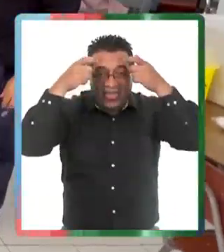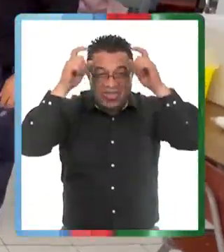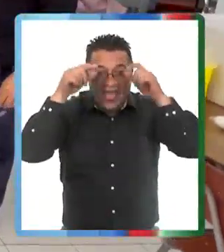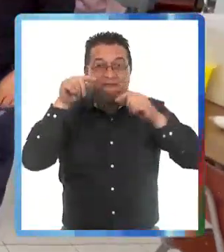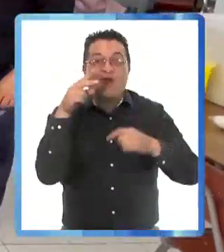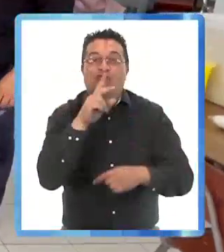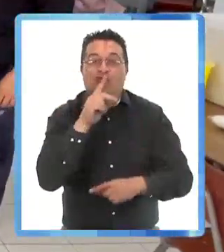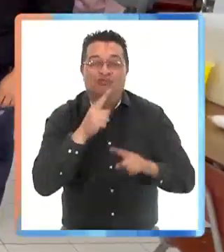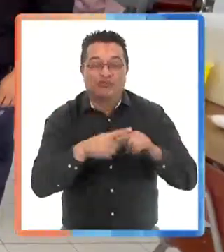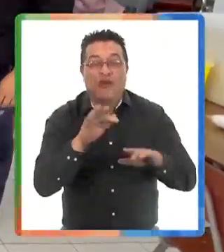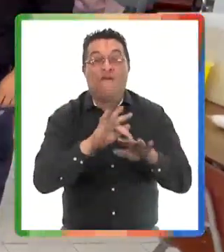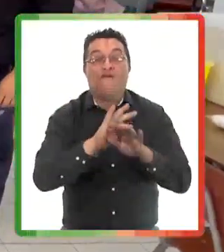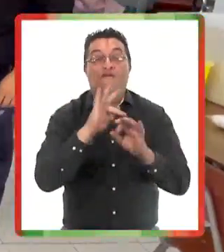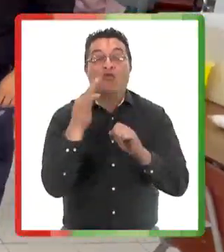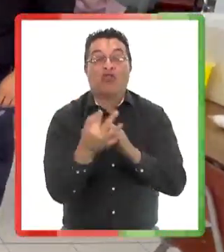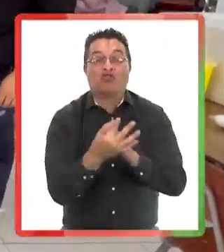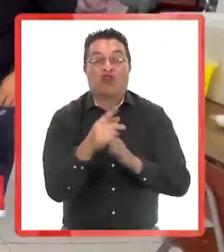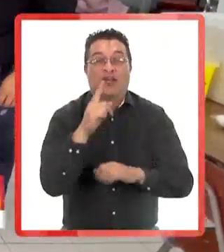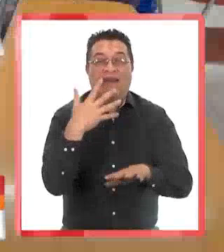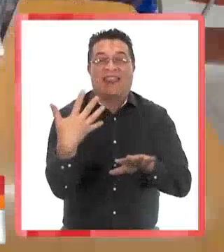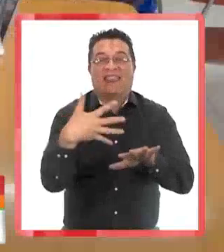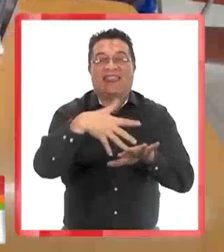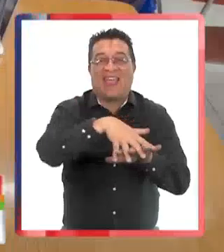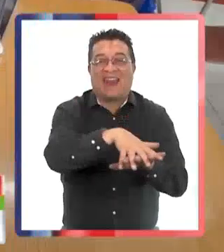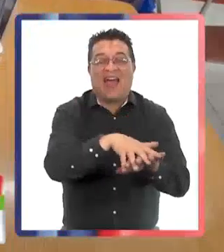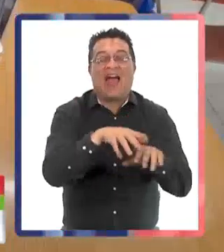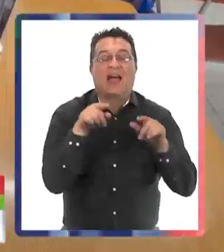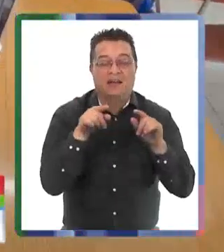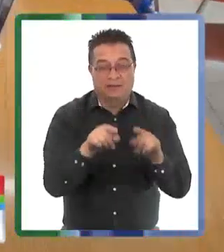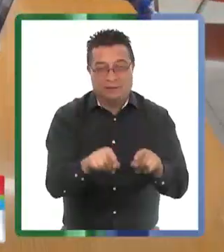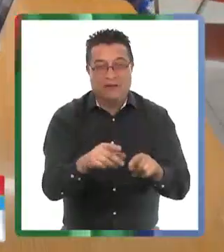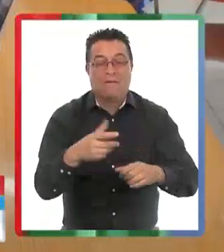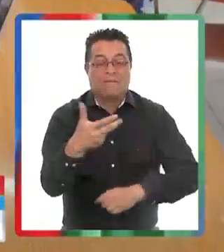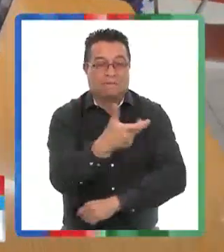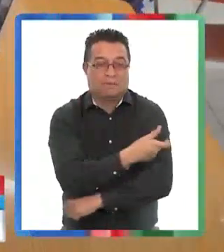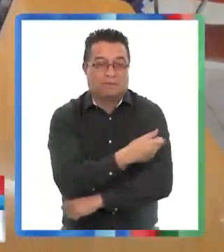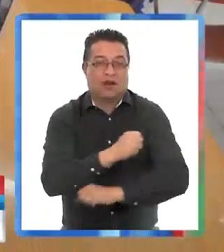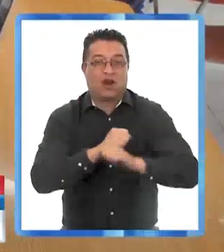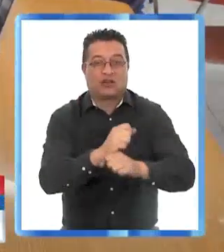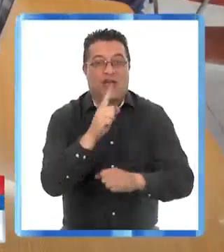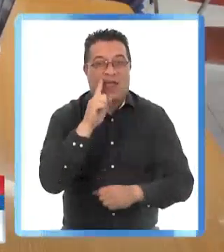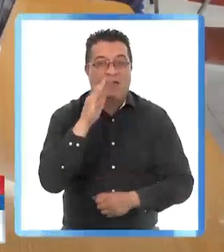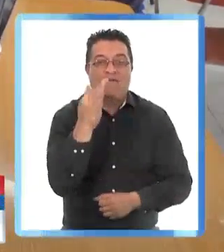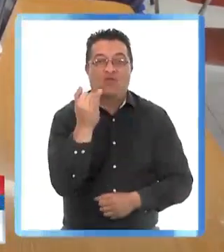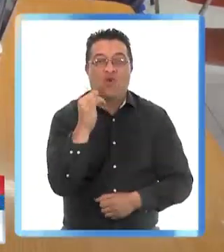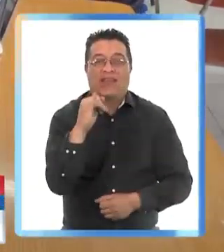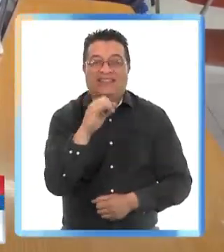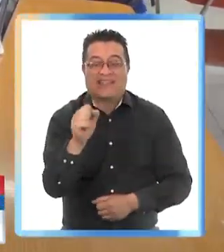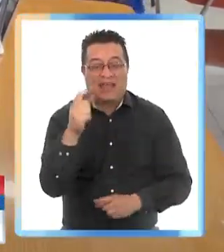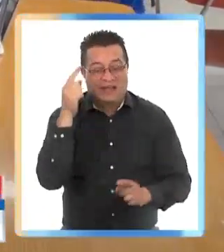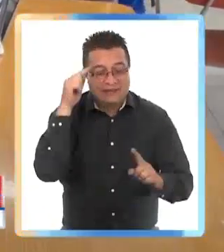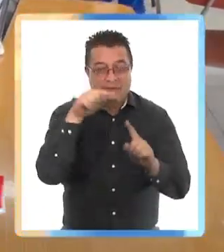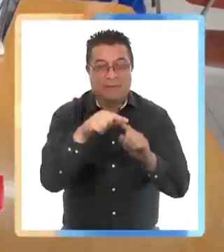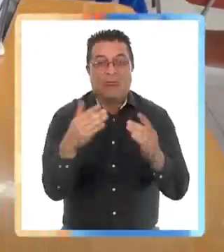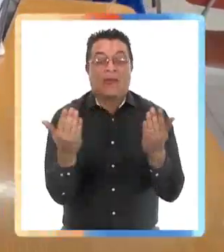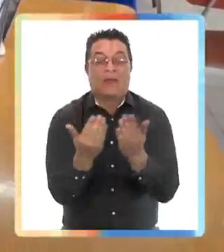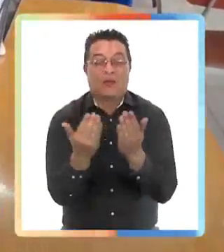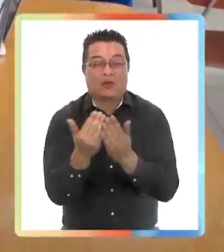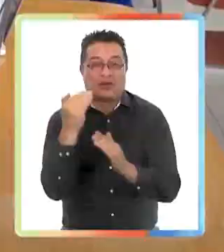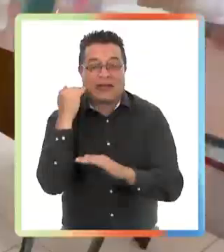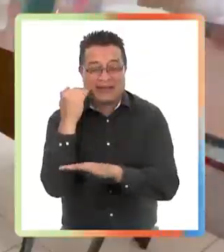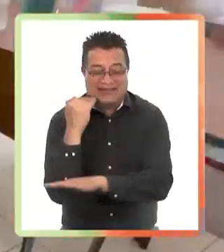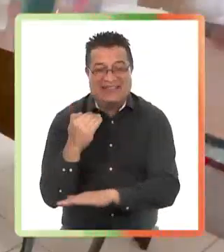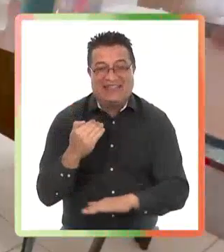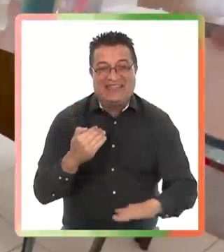Jardín Infantil Los Llamitos de Fundación Integra se dio el puntapié inicial de la campaña de vacunación contra la influenza